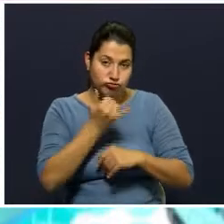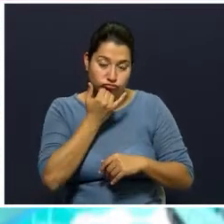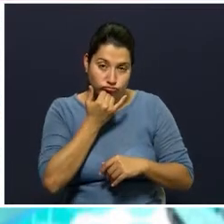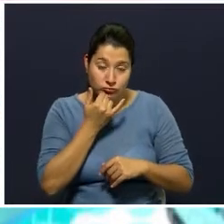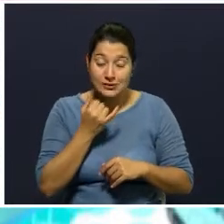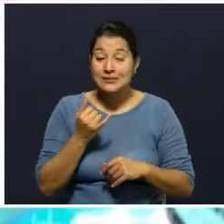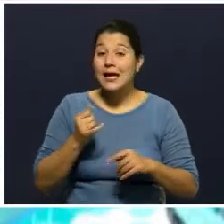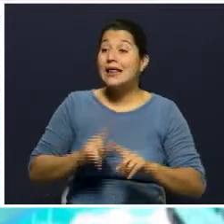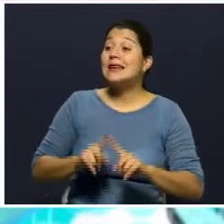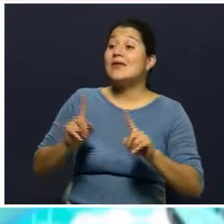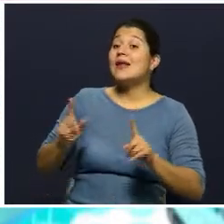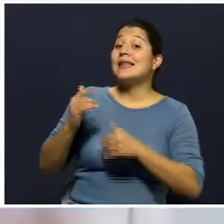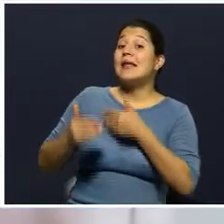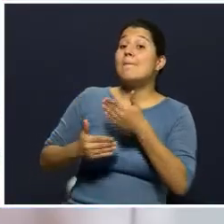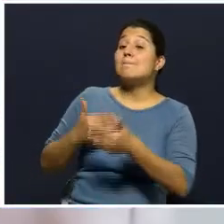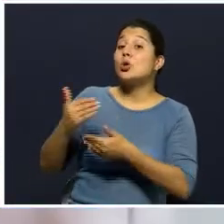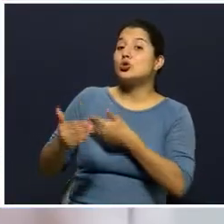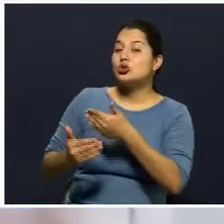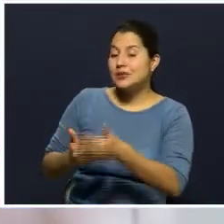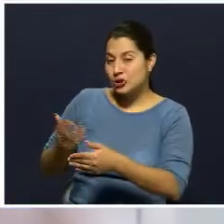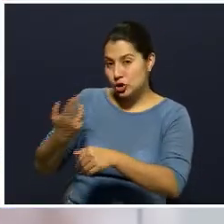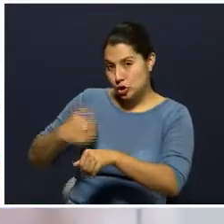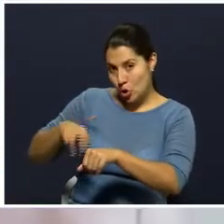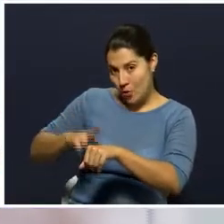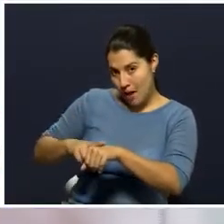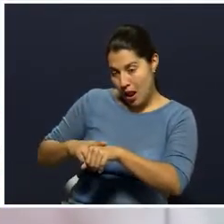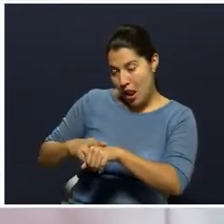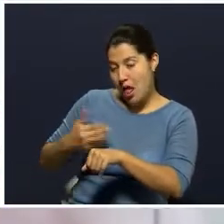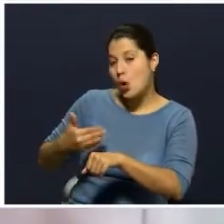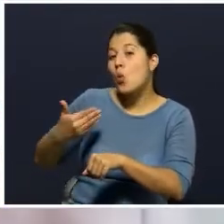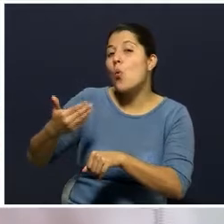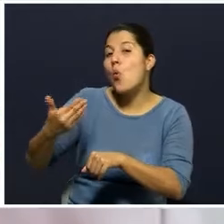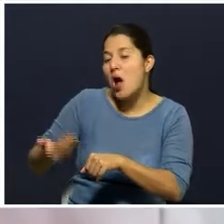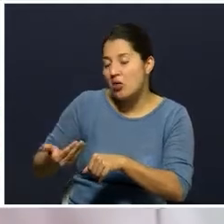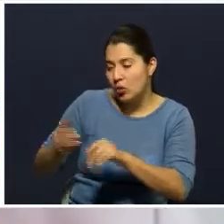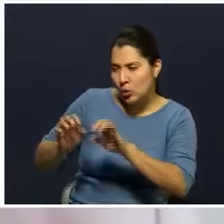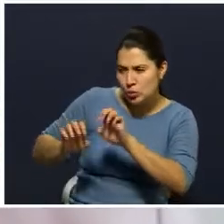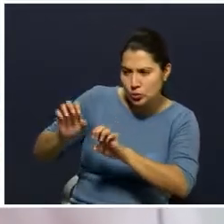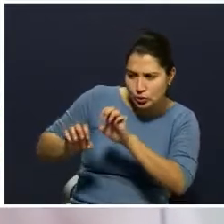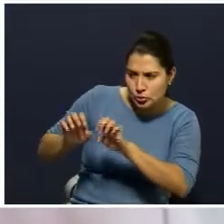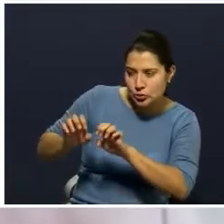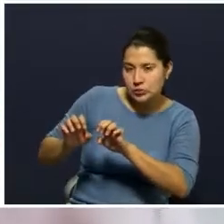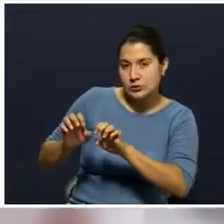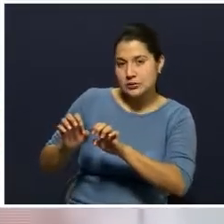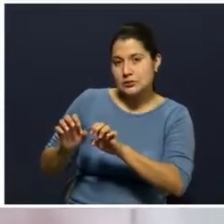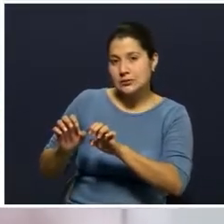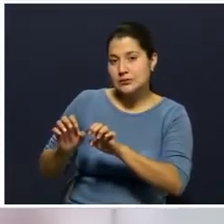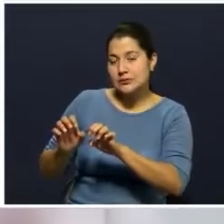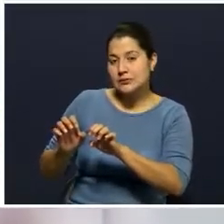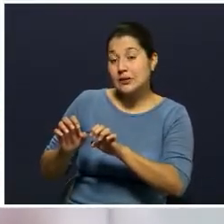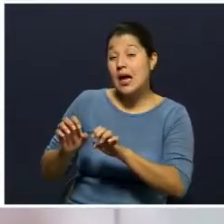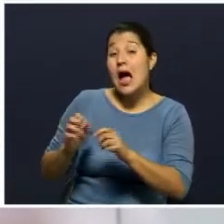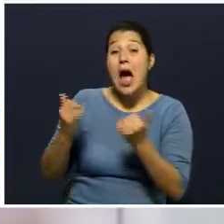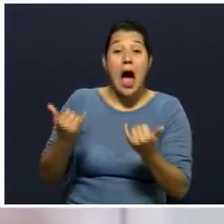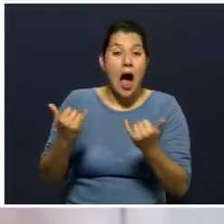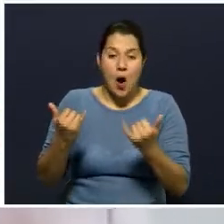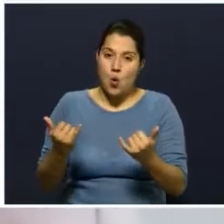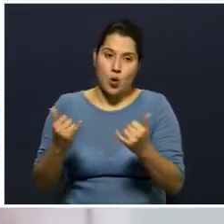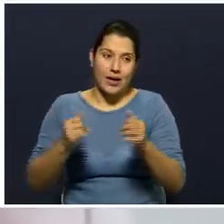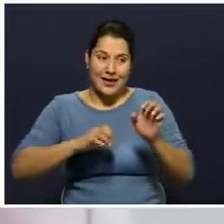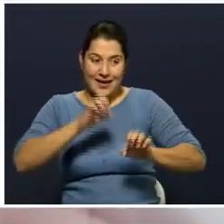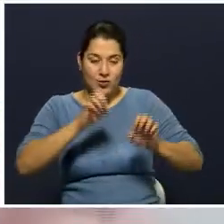procesos ordinarios de análisis donde se valoran las personas que solo cumplen con cierto perfil, ¿verdad? En este caso, como son